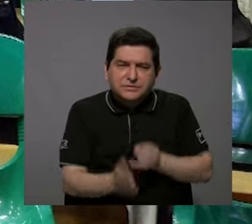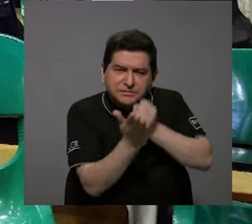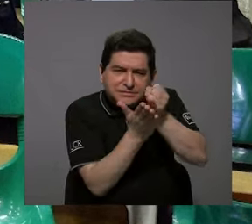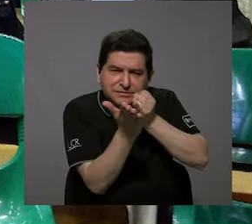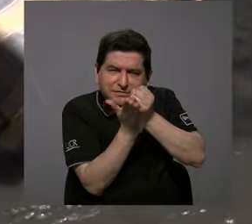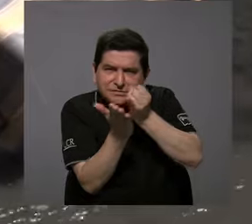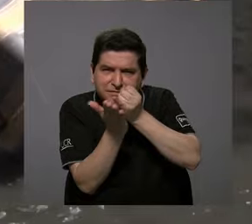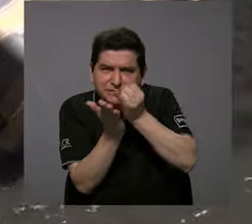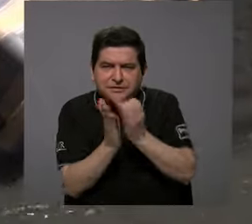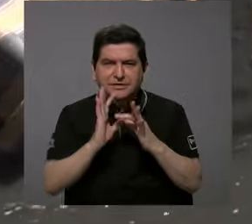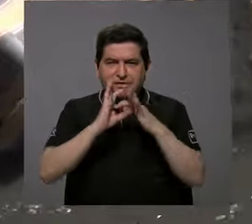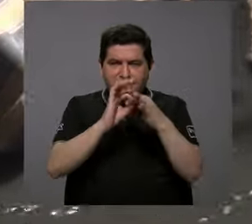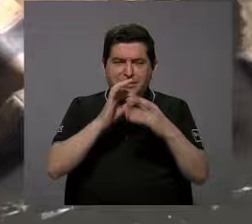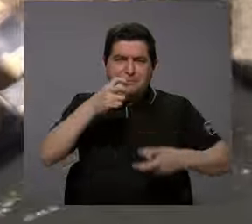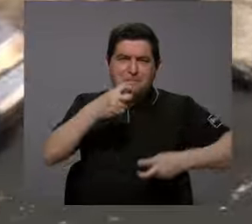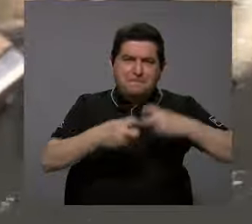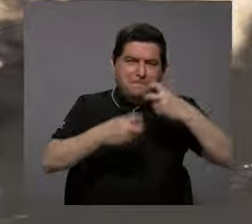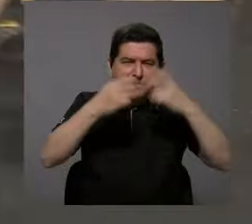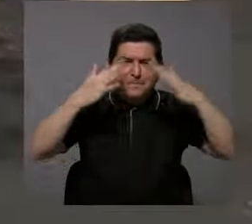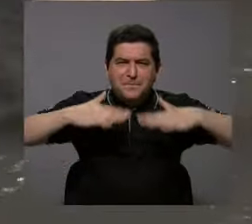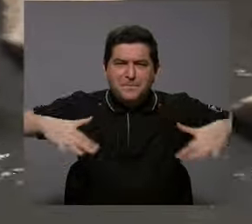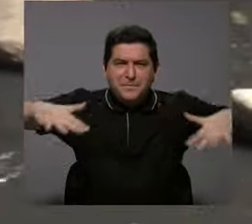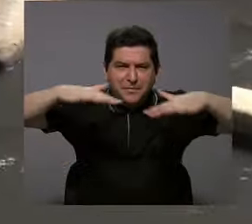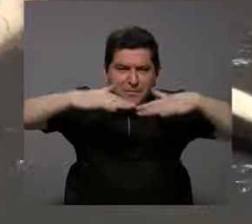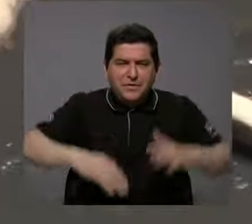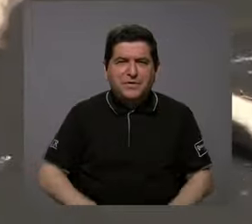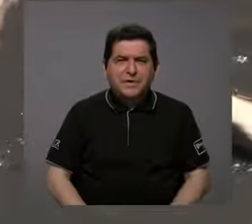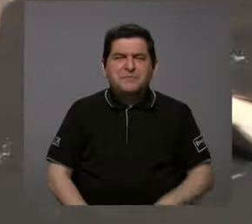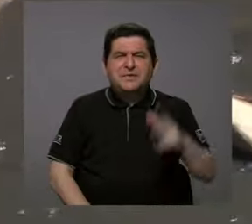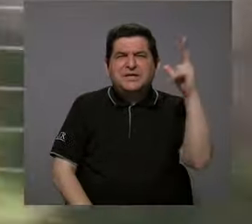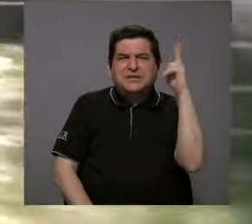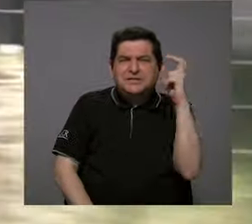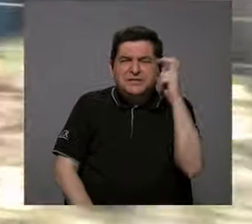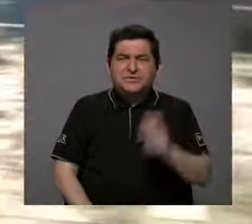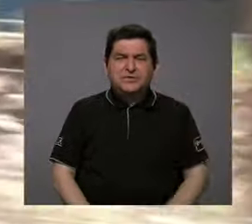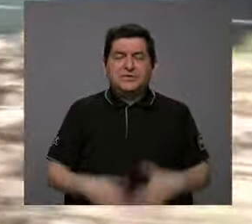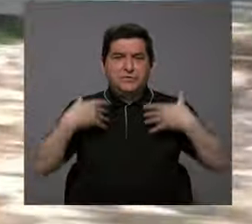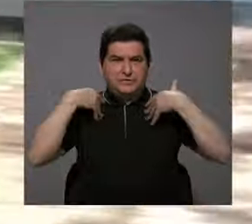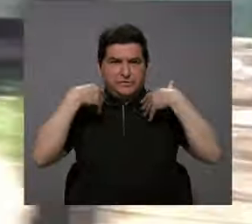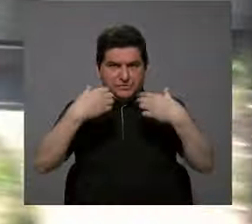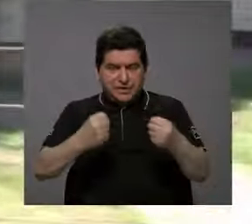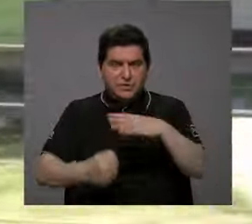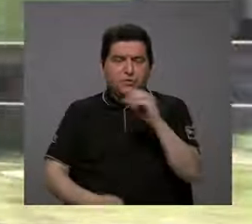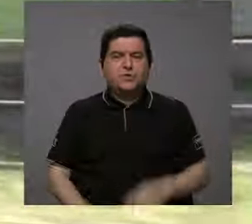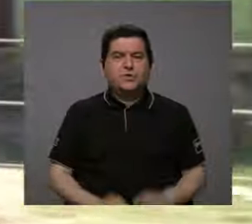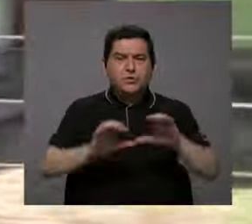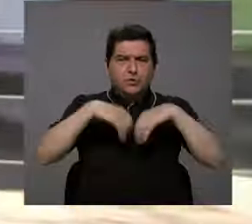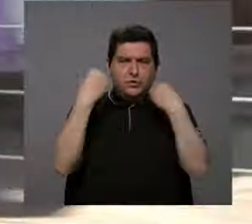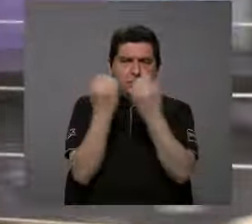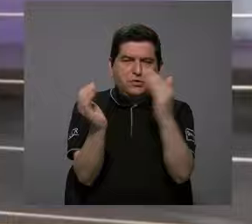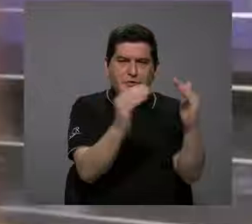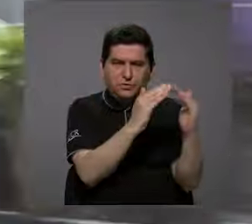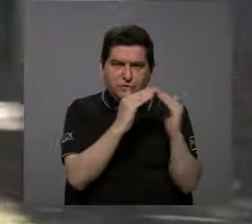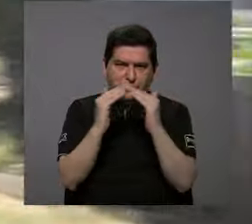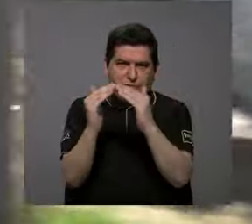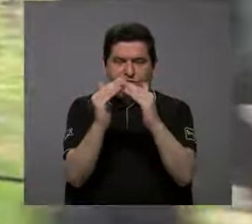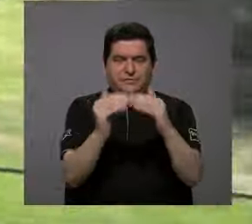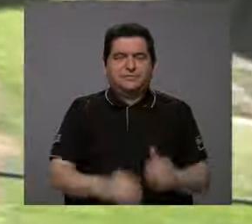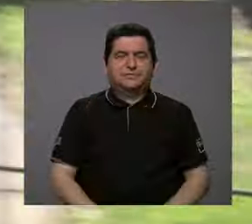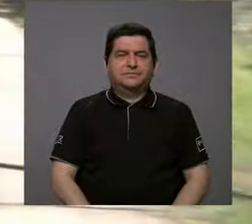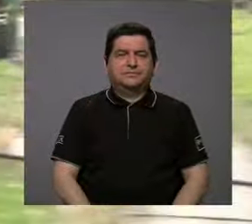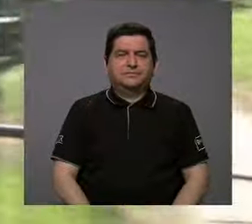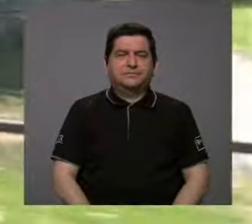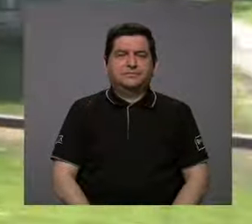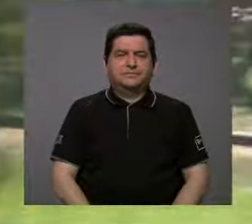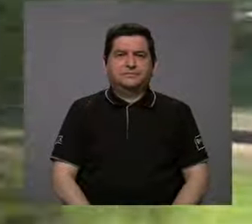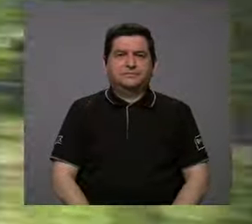investigaron sobre problemas ambientales de ruido de salud y de organización comunal entre otros